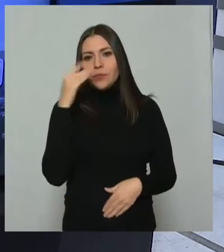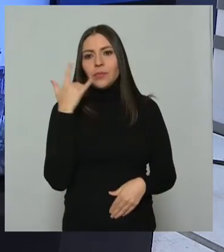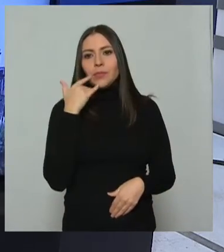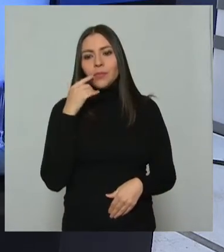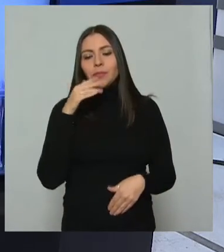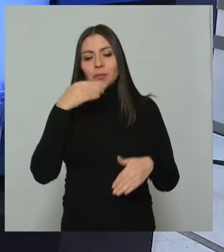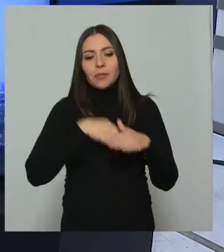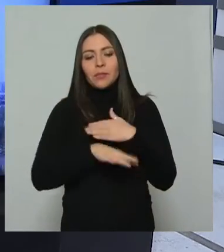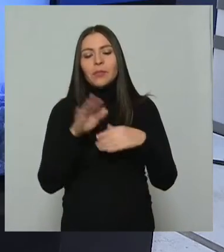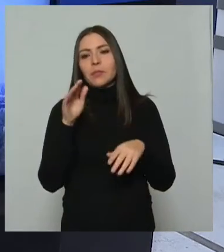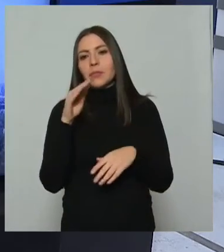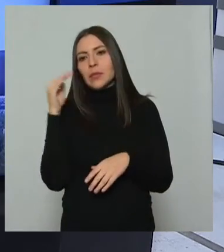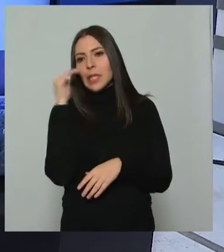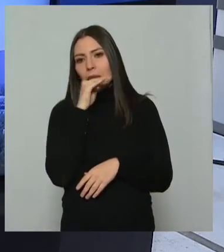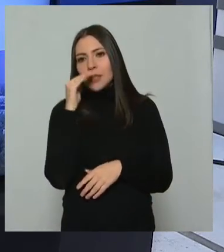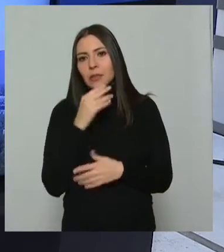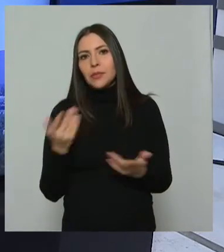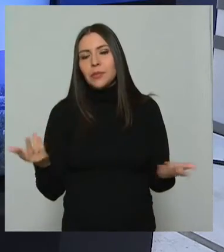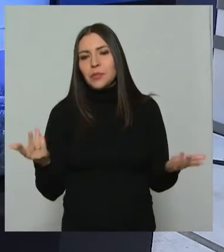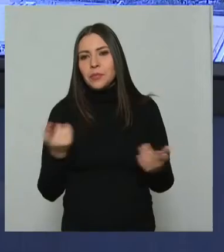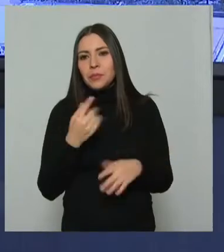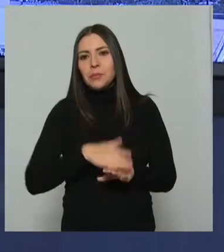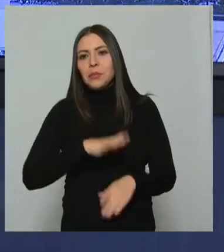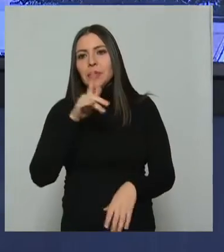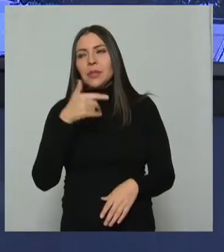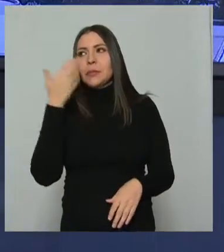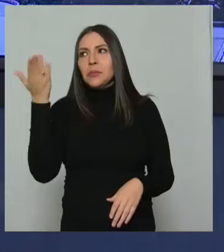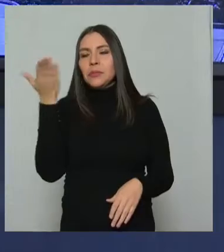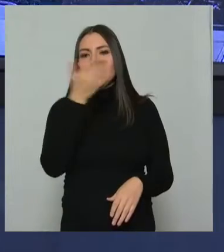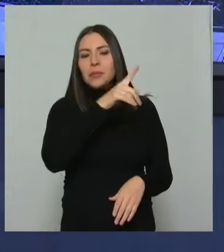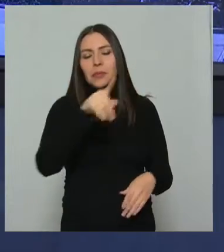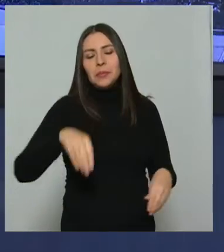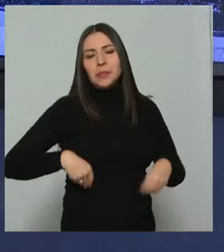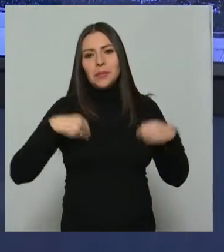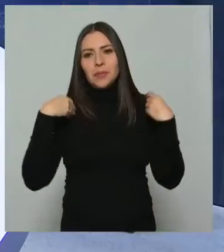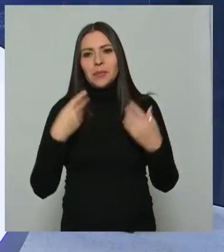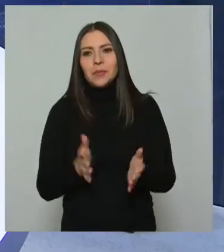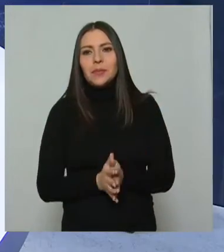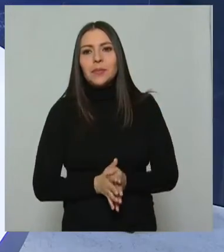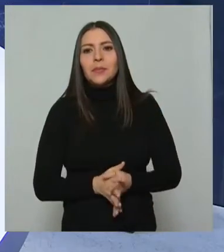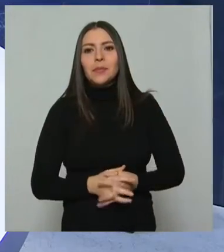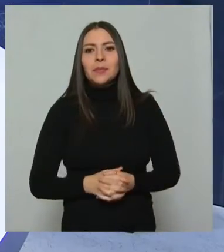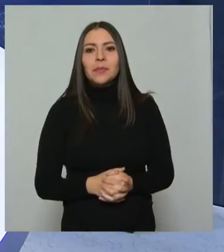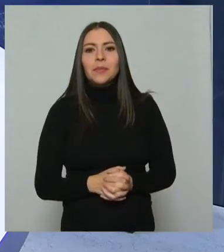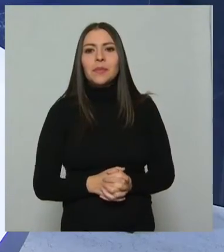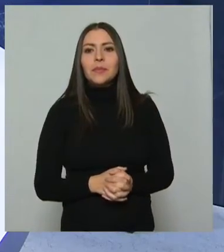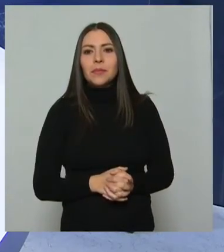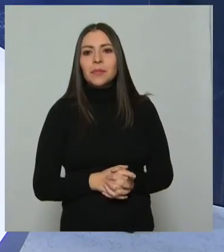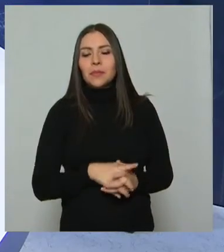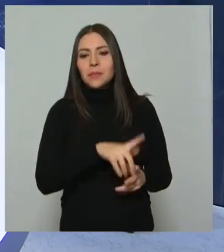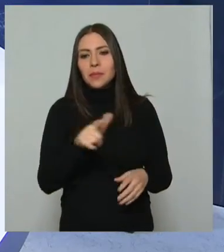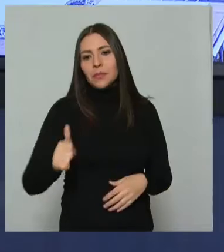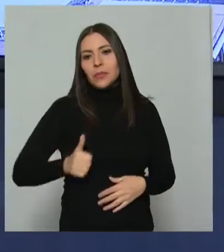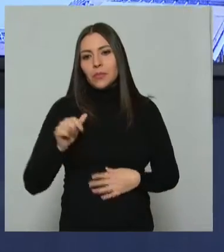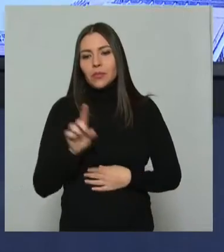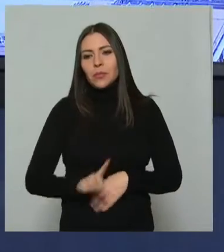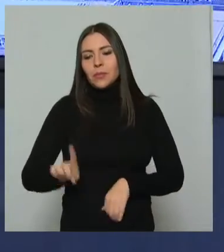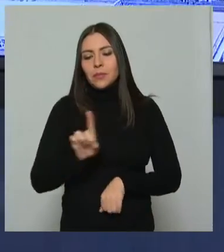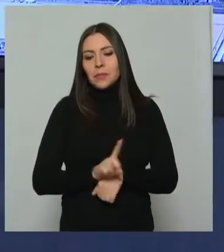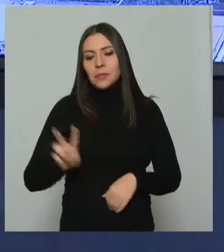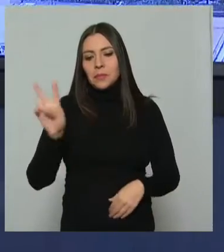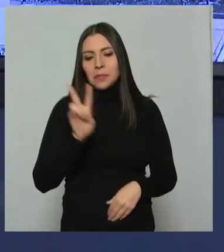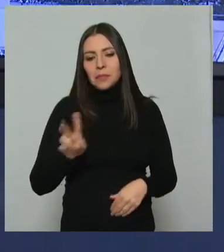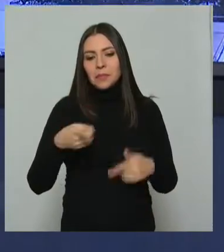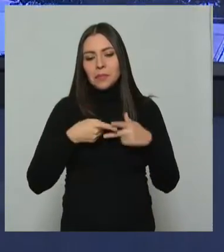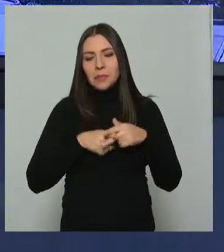libre, así que ¿qué más? ¿Qué más le pueden pedir a la vida, señores? Aprovechen que es viernes. Sí. Hoy empieza